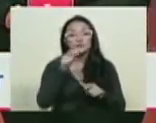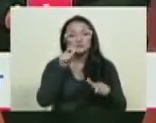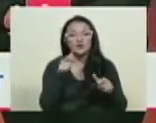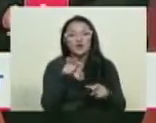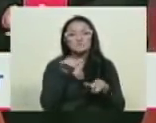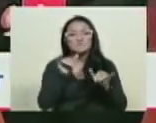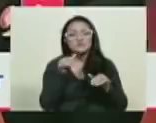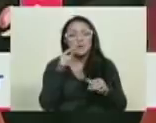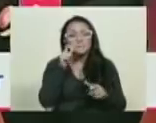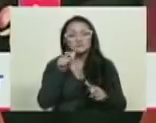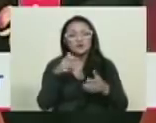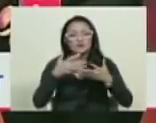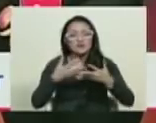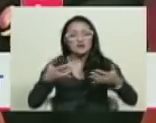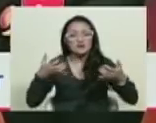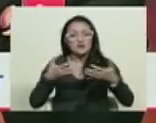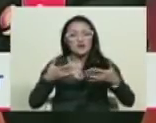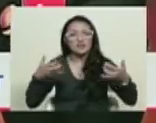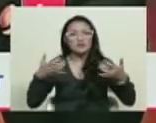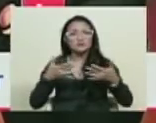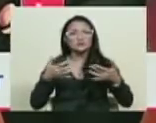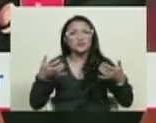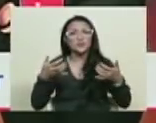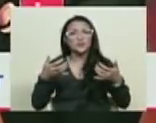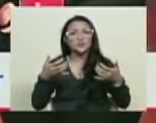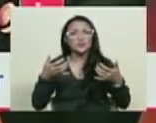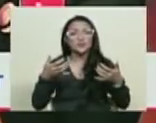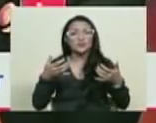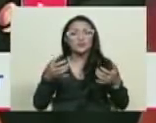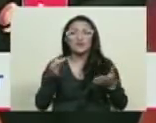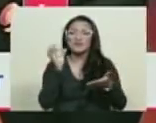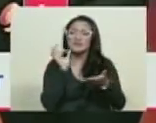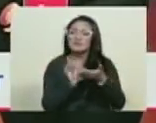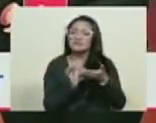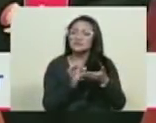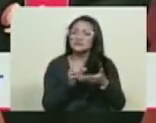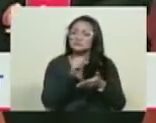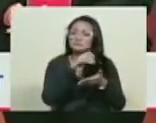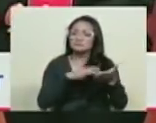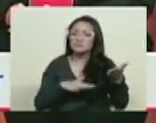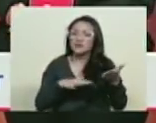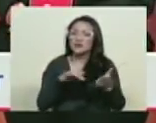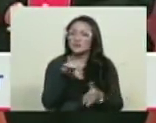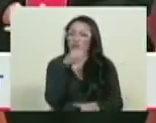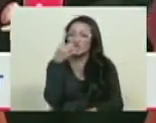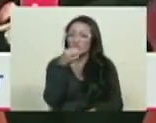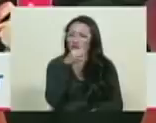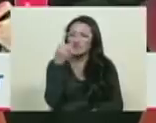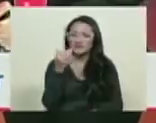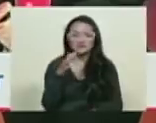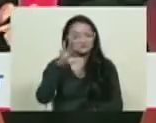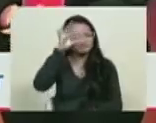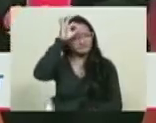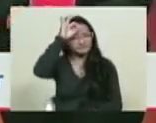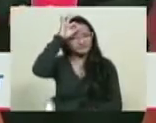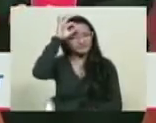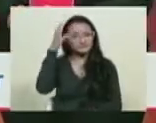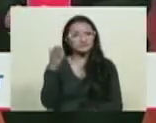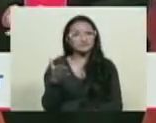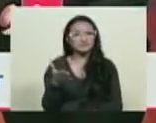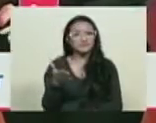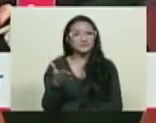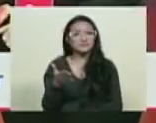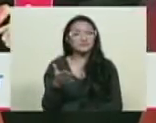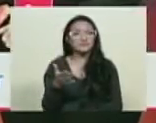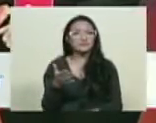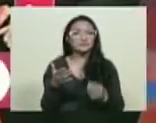acuerdan se acuerdan los más antiguos el decreto de un narcotraficante y larry tovar acuña